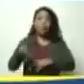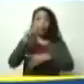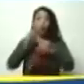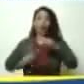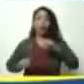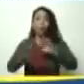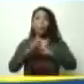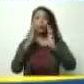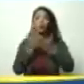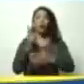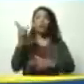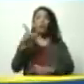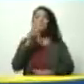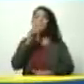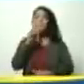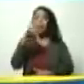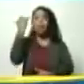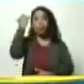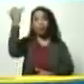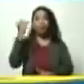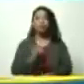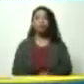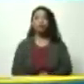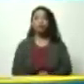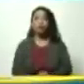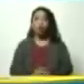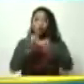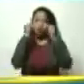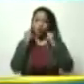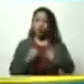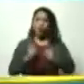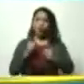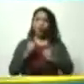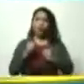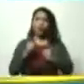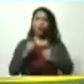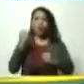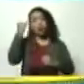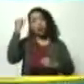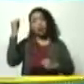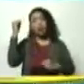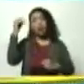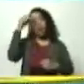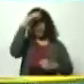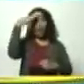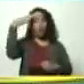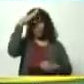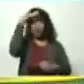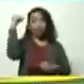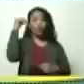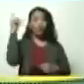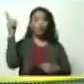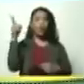fue una mala idea extremista idea de Donald Trump y la están pagando